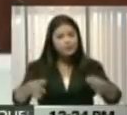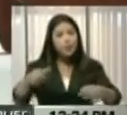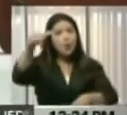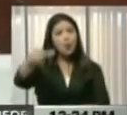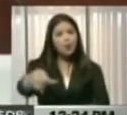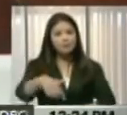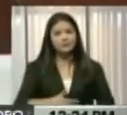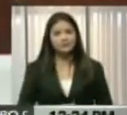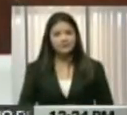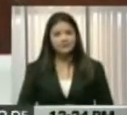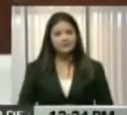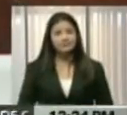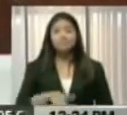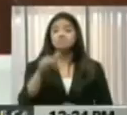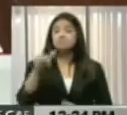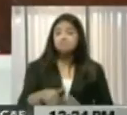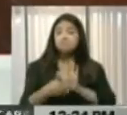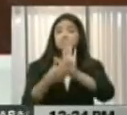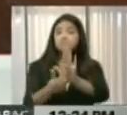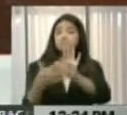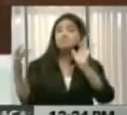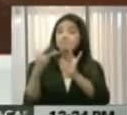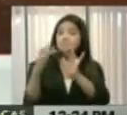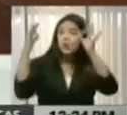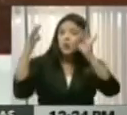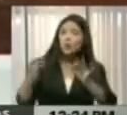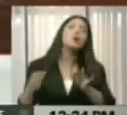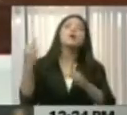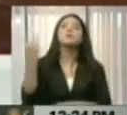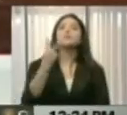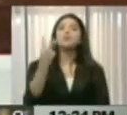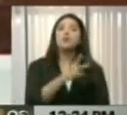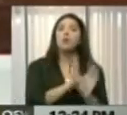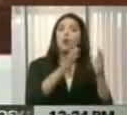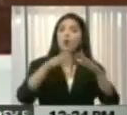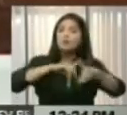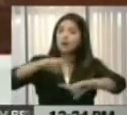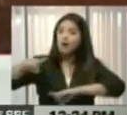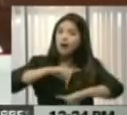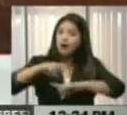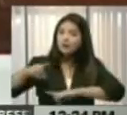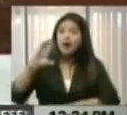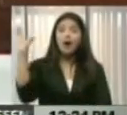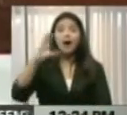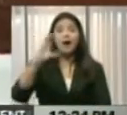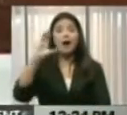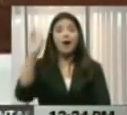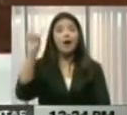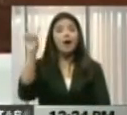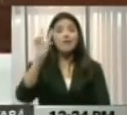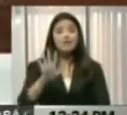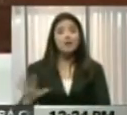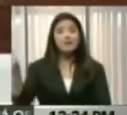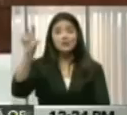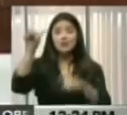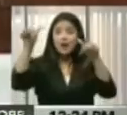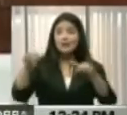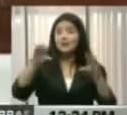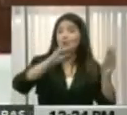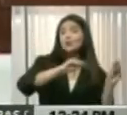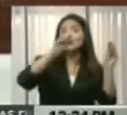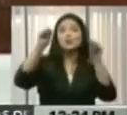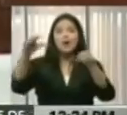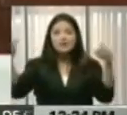hoy. Hoy se ha dado ese acercamiento formal entre estas dos delegaciones y Caracas, Venezuela, ha sido sede de